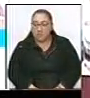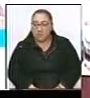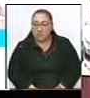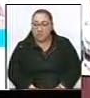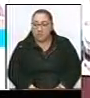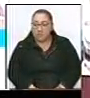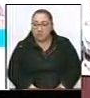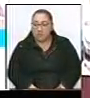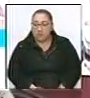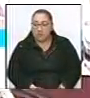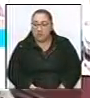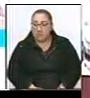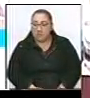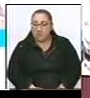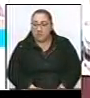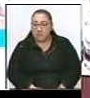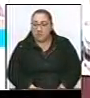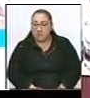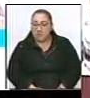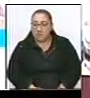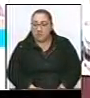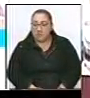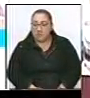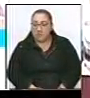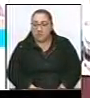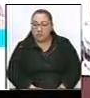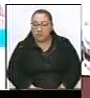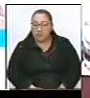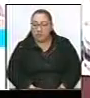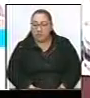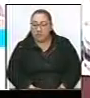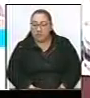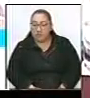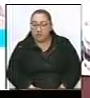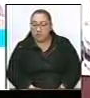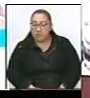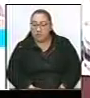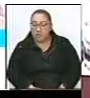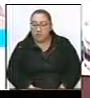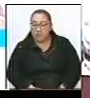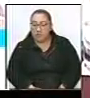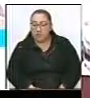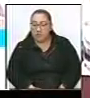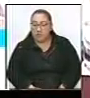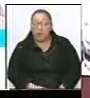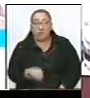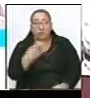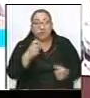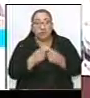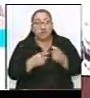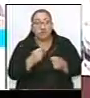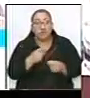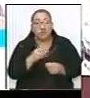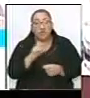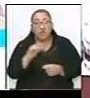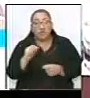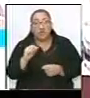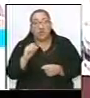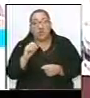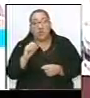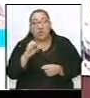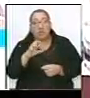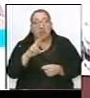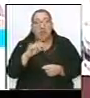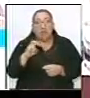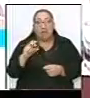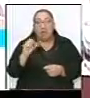algunos parlamentarios en qué se basaba mi cuestión previa, que me dicen que es cuestión previa y del congresista me dice que es cuestión de orden,